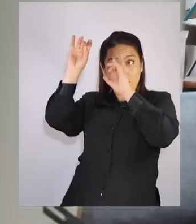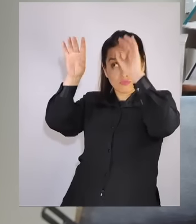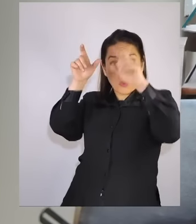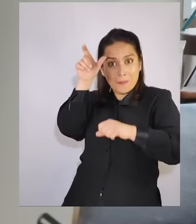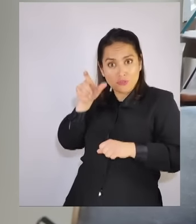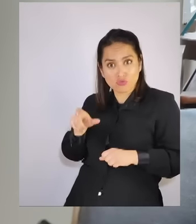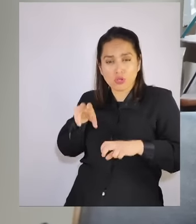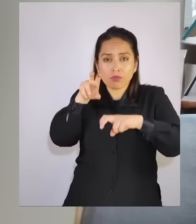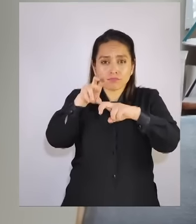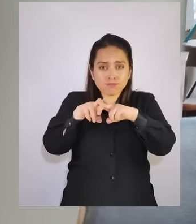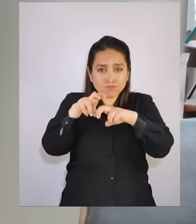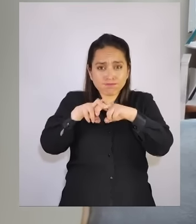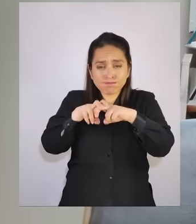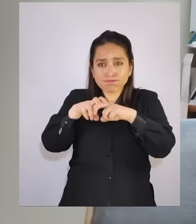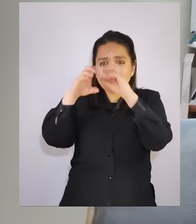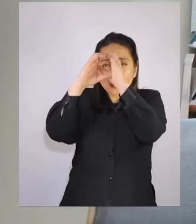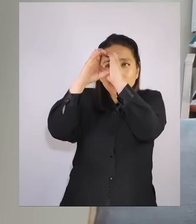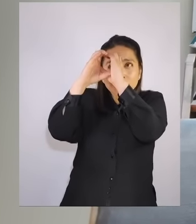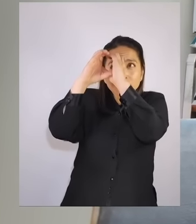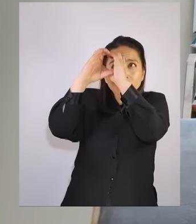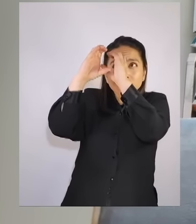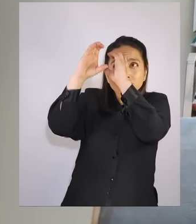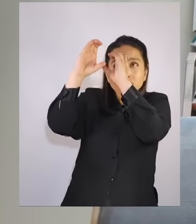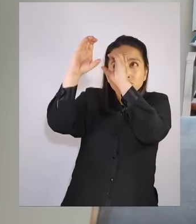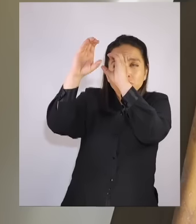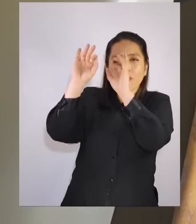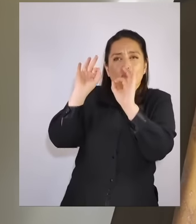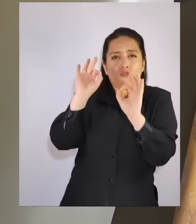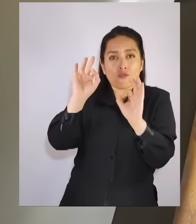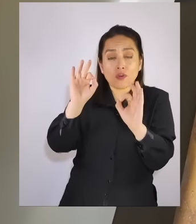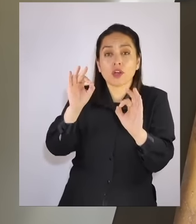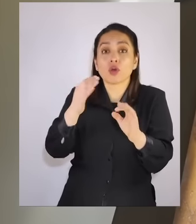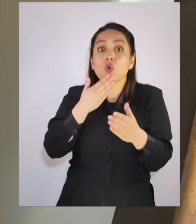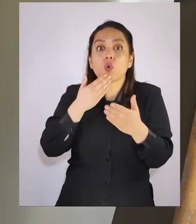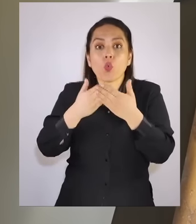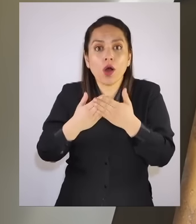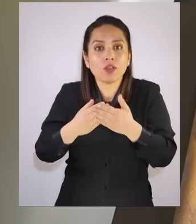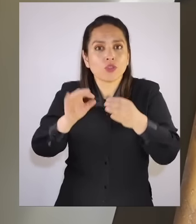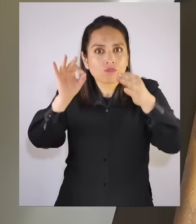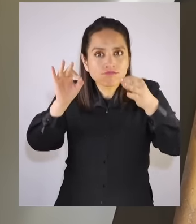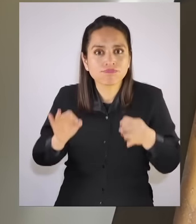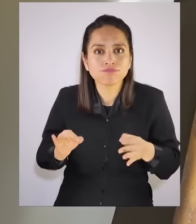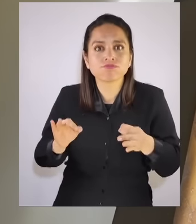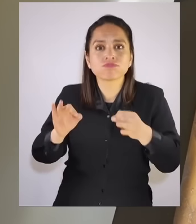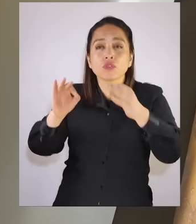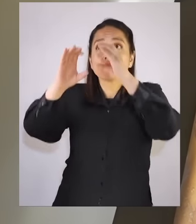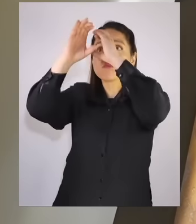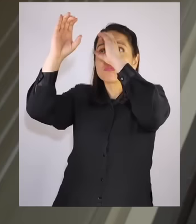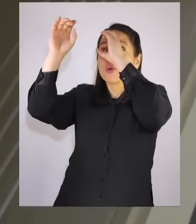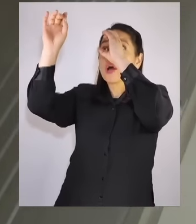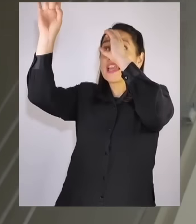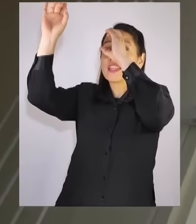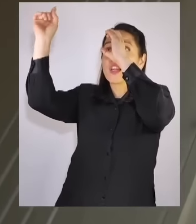ocular del telescopio para poder ver con precisión el momento en que pasaba una estrella brillante por el